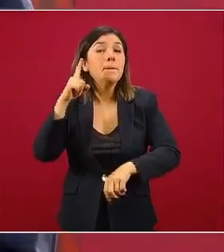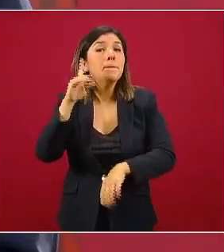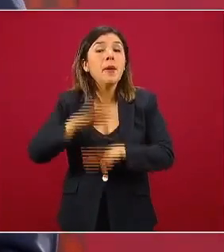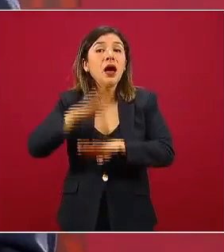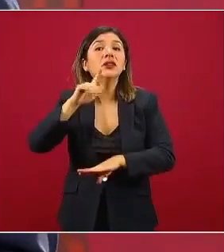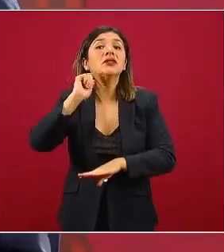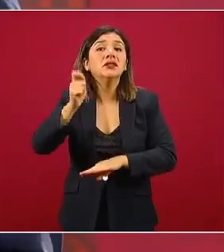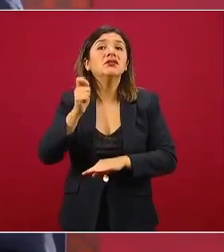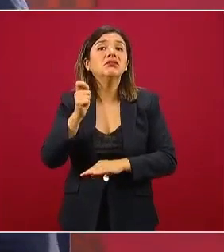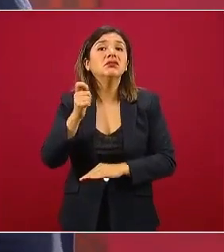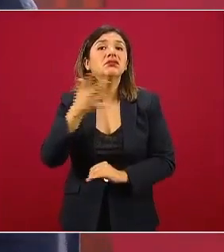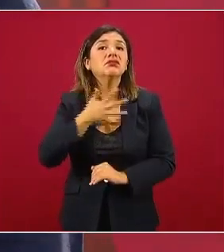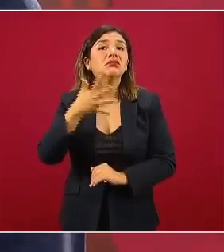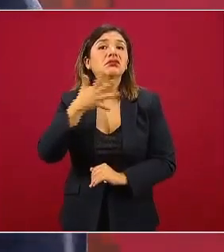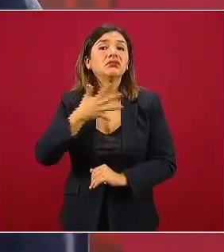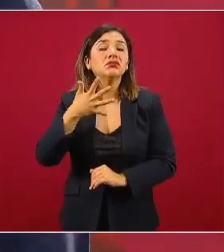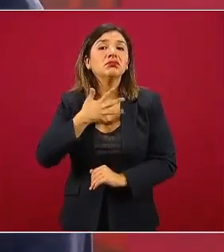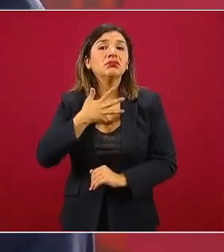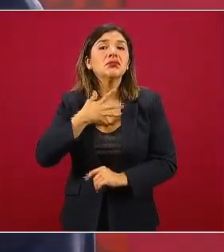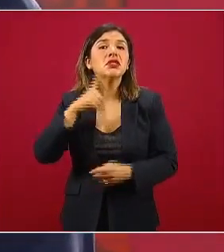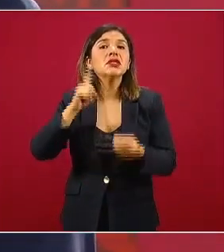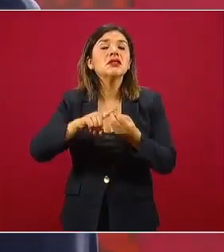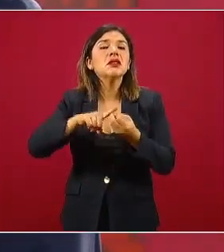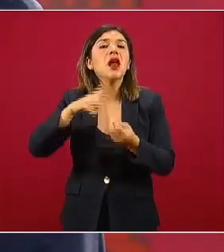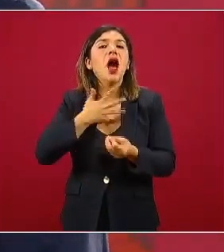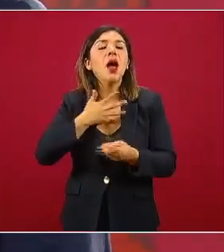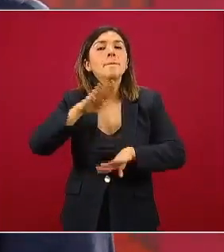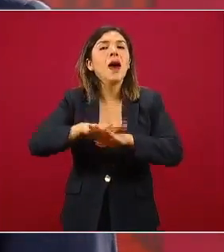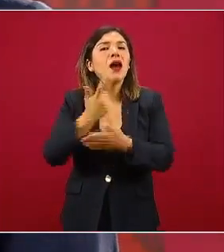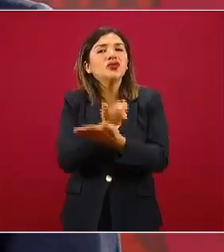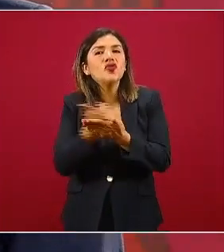son los que tienen más ingresos.